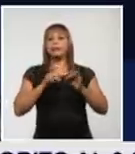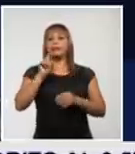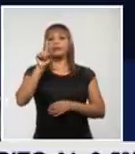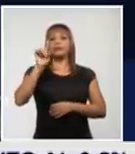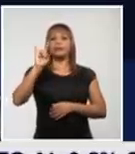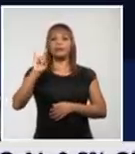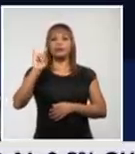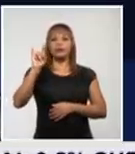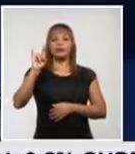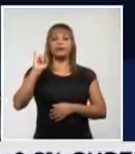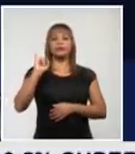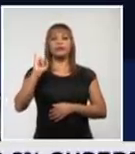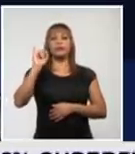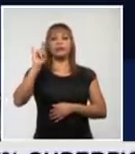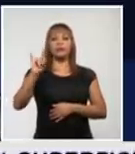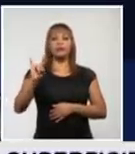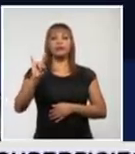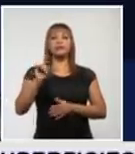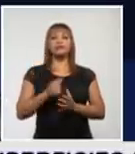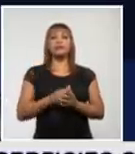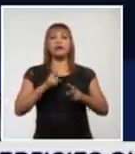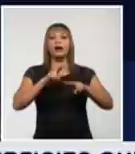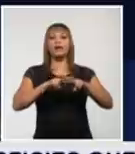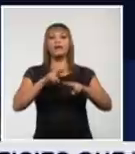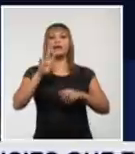169, de La Habana